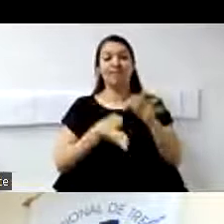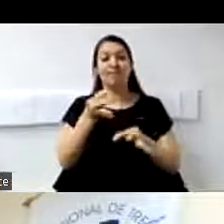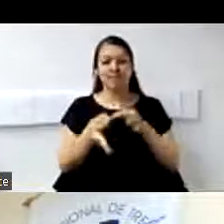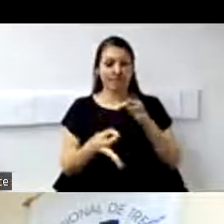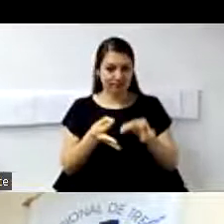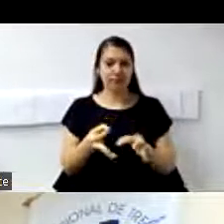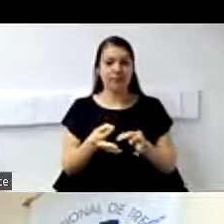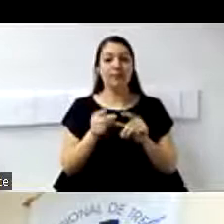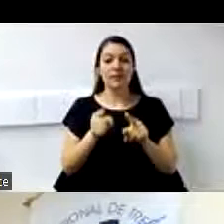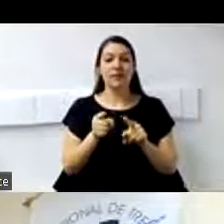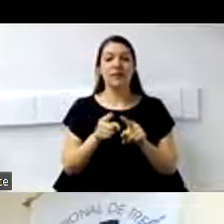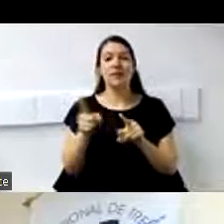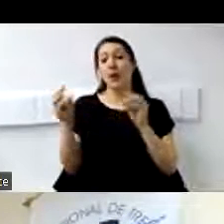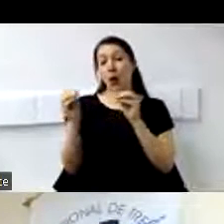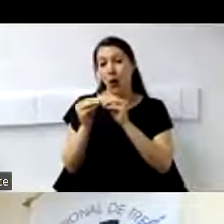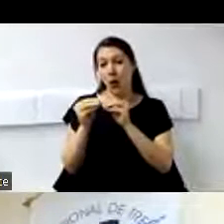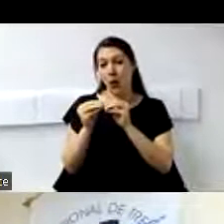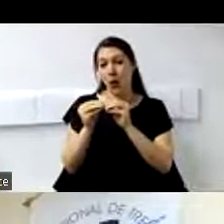magistralmente, dice una de